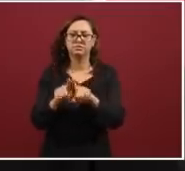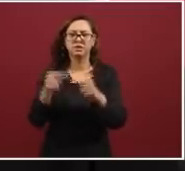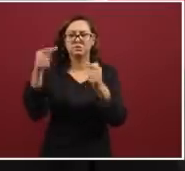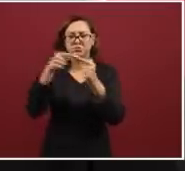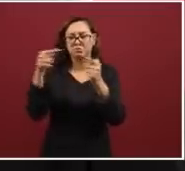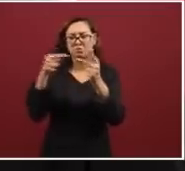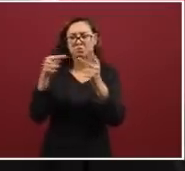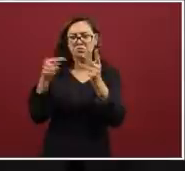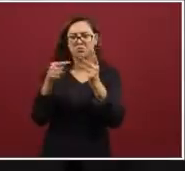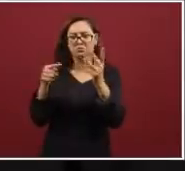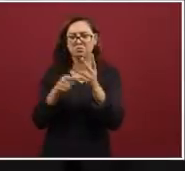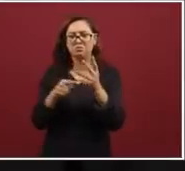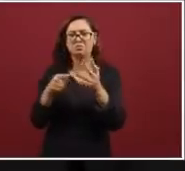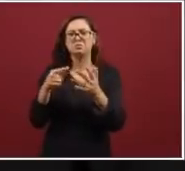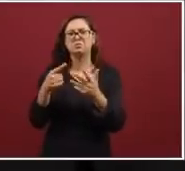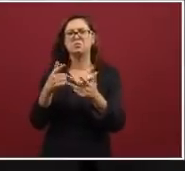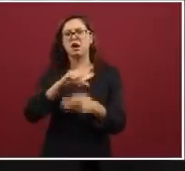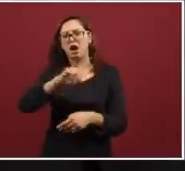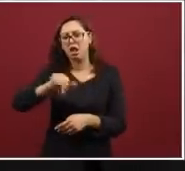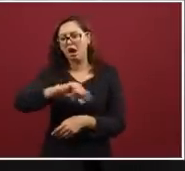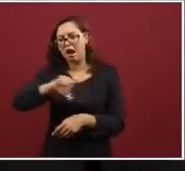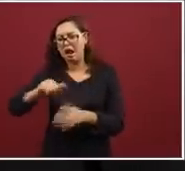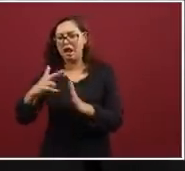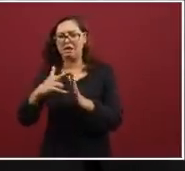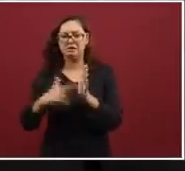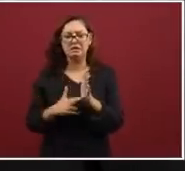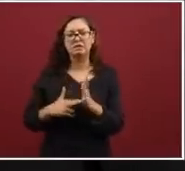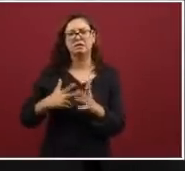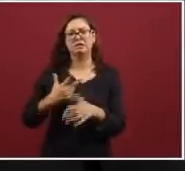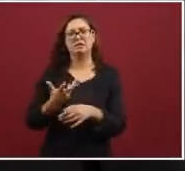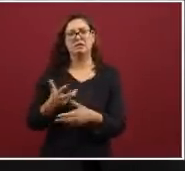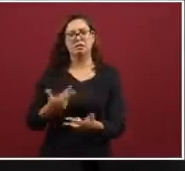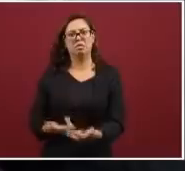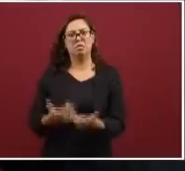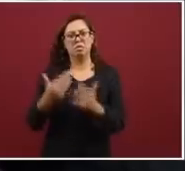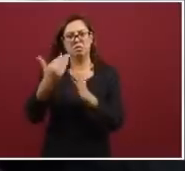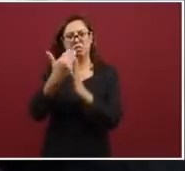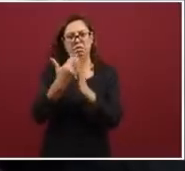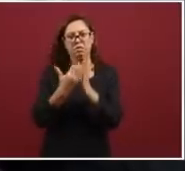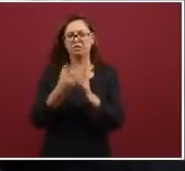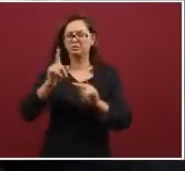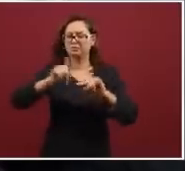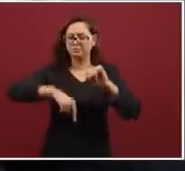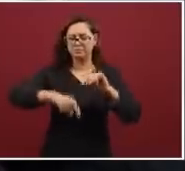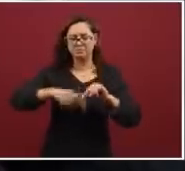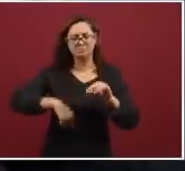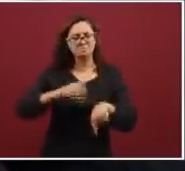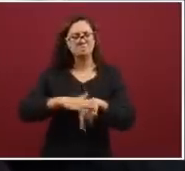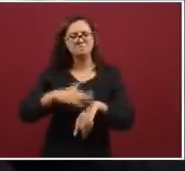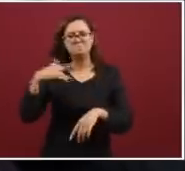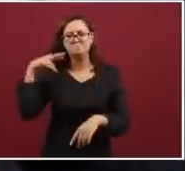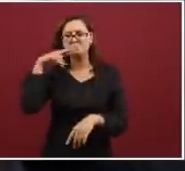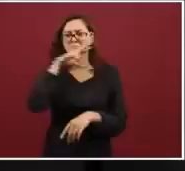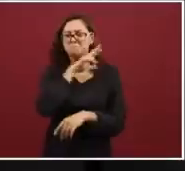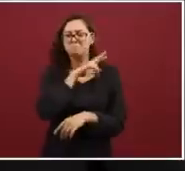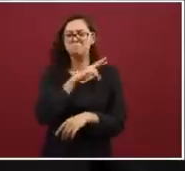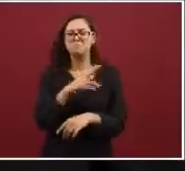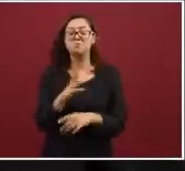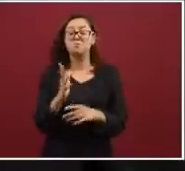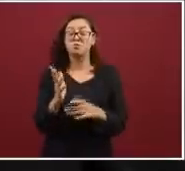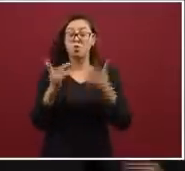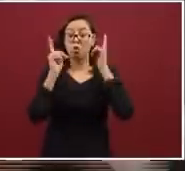requisitos, trabas burocráticas, y yo espero que pronto ya me